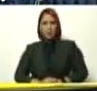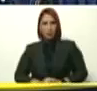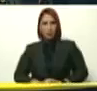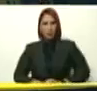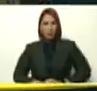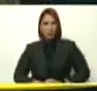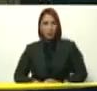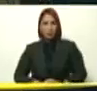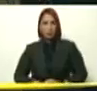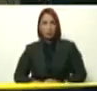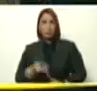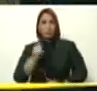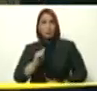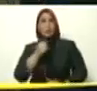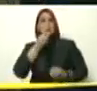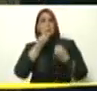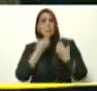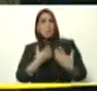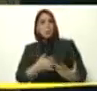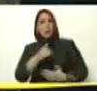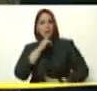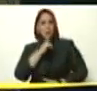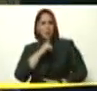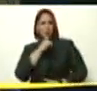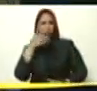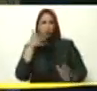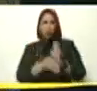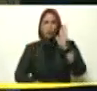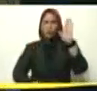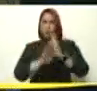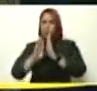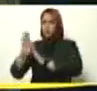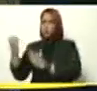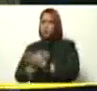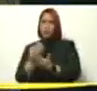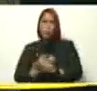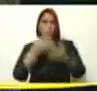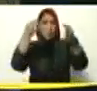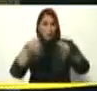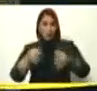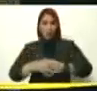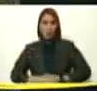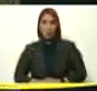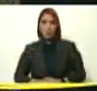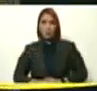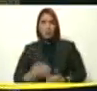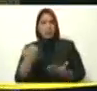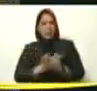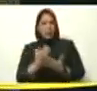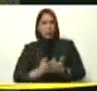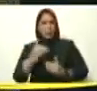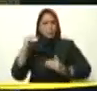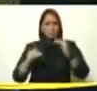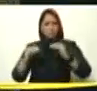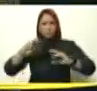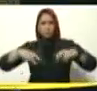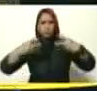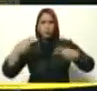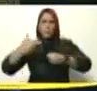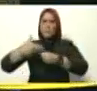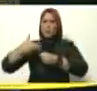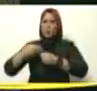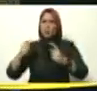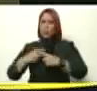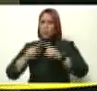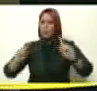Hay buenas noticias en el crecimiento de la economía real, de la economía alternativa al petróleo,